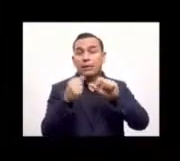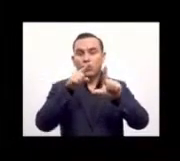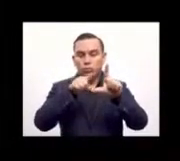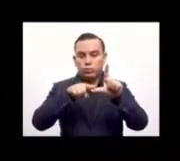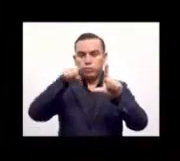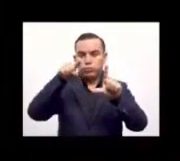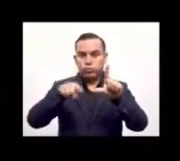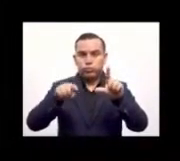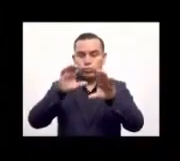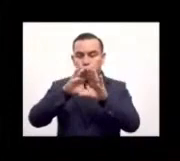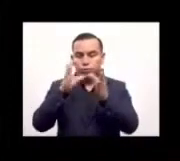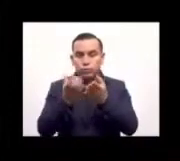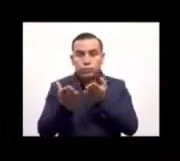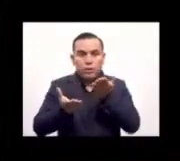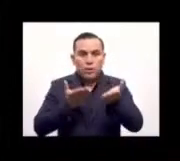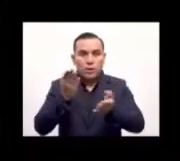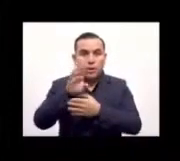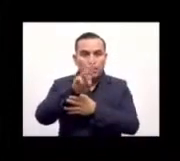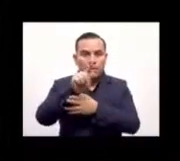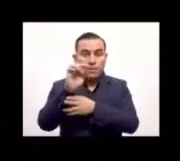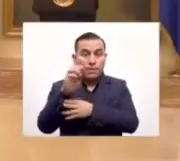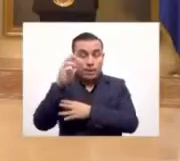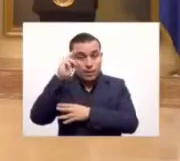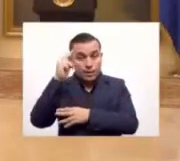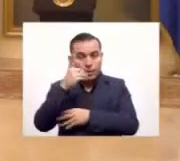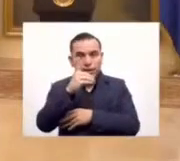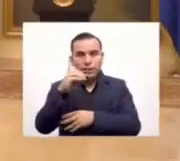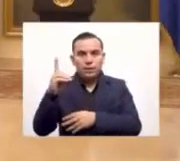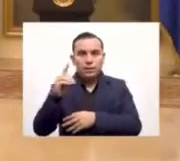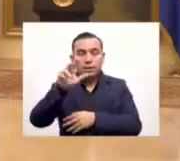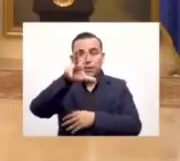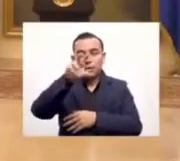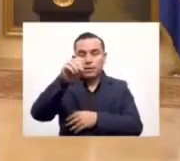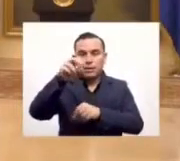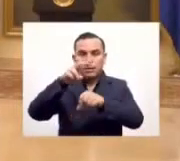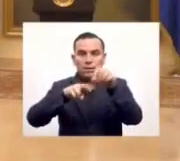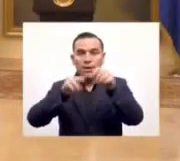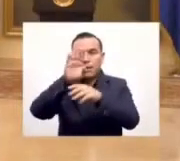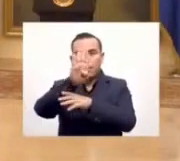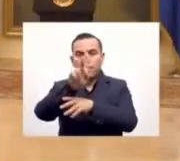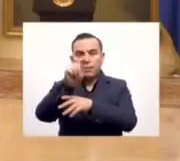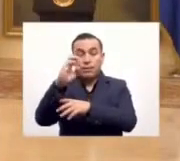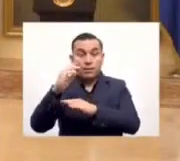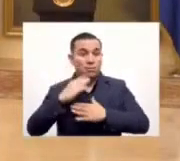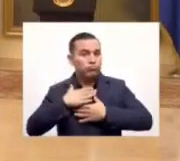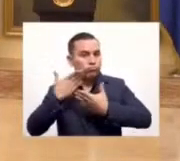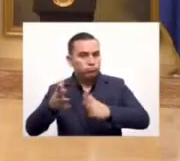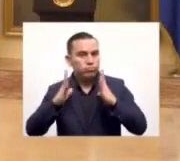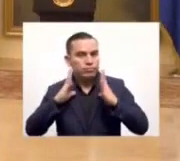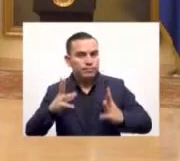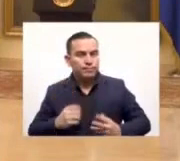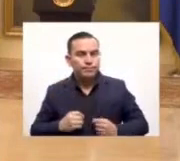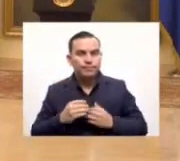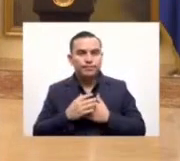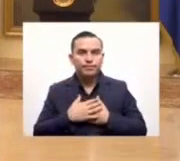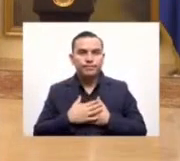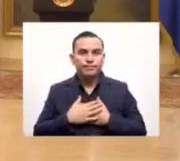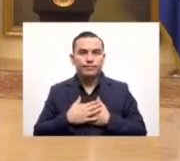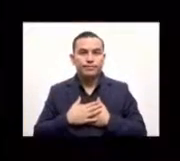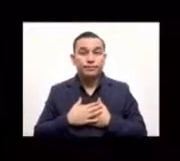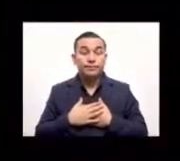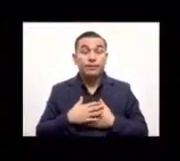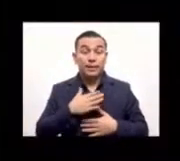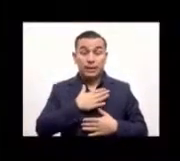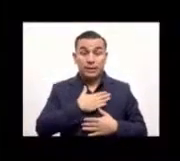un ecosistema muy similar a lo que ocurre con lugares como China, en donde ya no hay tanto dinero físico, sino